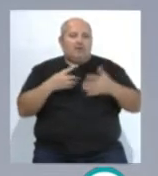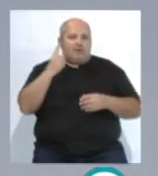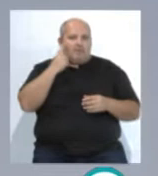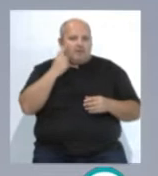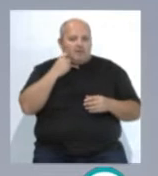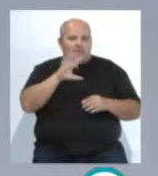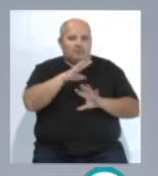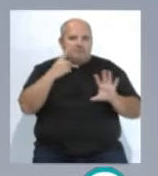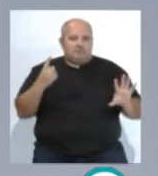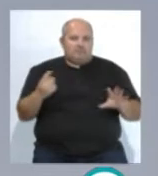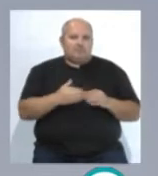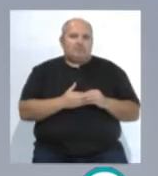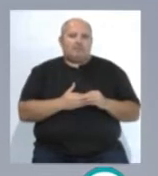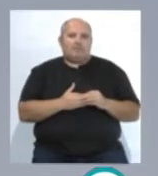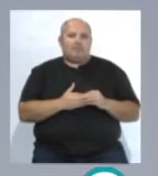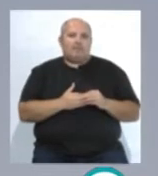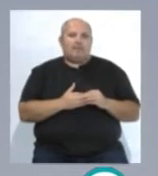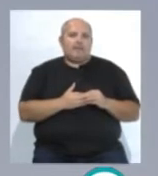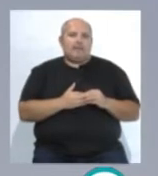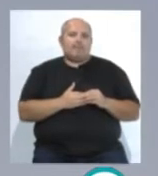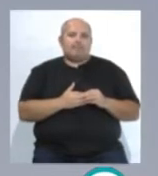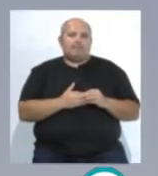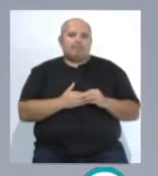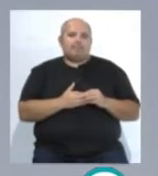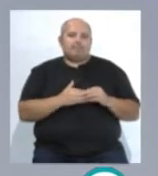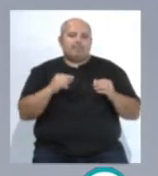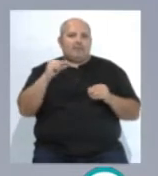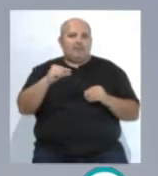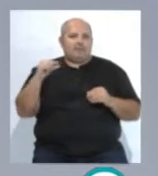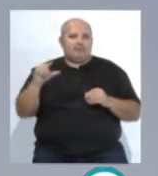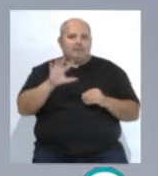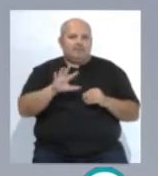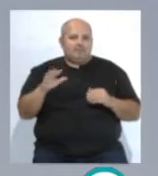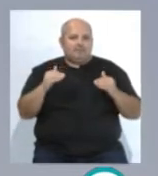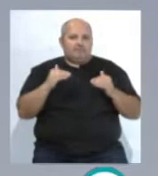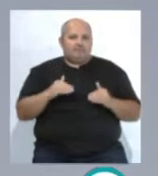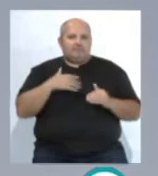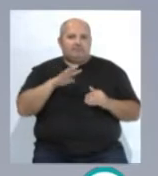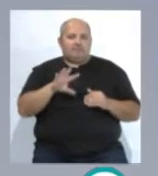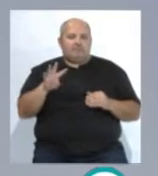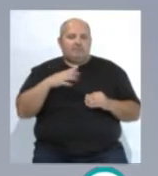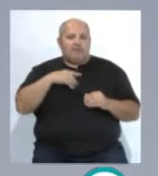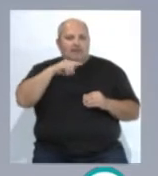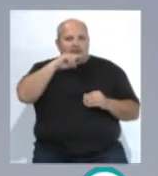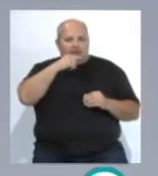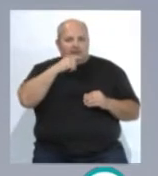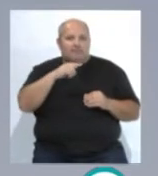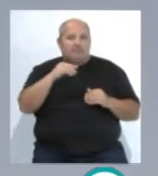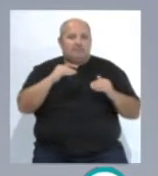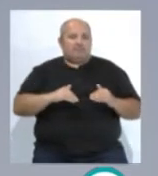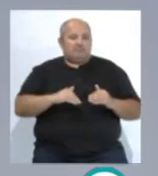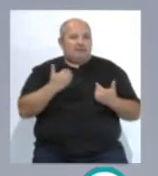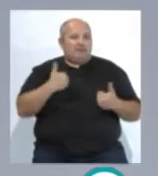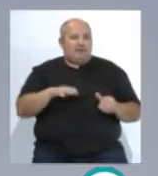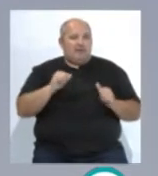con 56, un punto detrás el Sporting con 55, 54 puntos para el Elche. En la parte baja